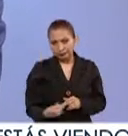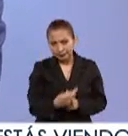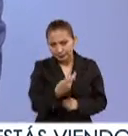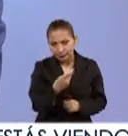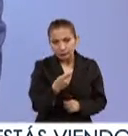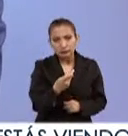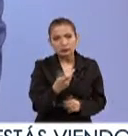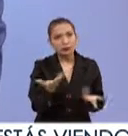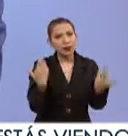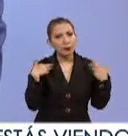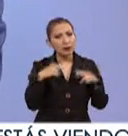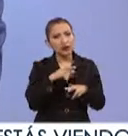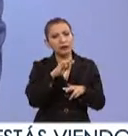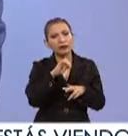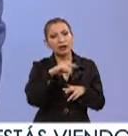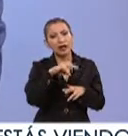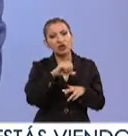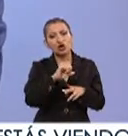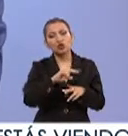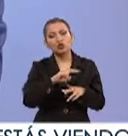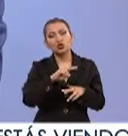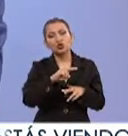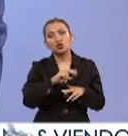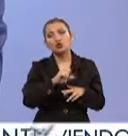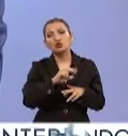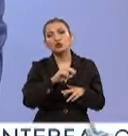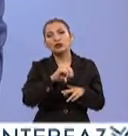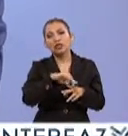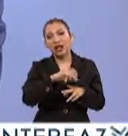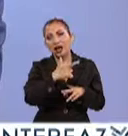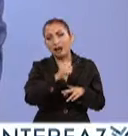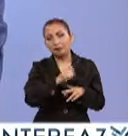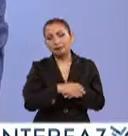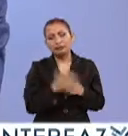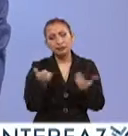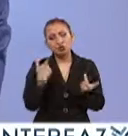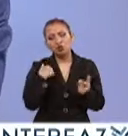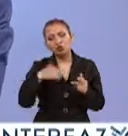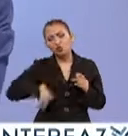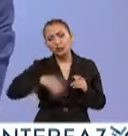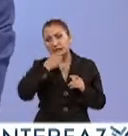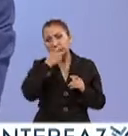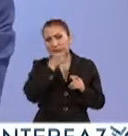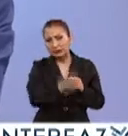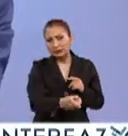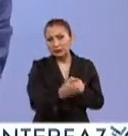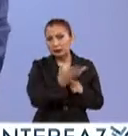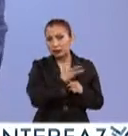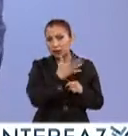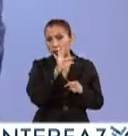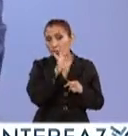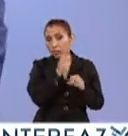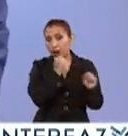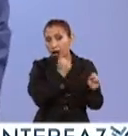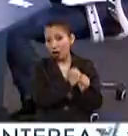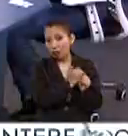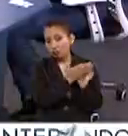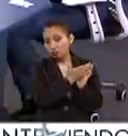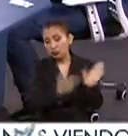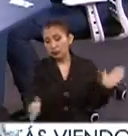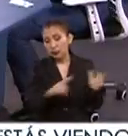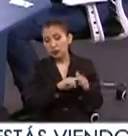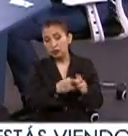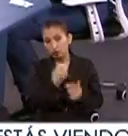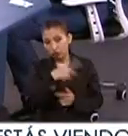preguntarle, maestro Fernando Suinaga Cárdenas, usted nos comentaba, pues tiene ya pues más de 40 años desde que inició